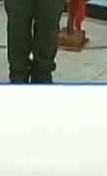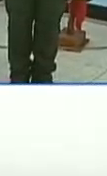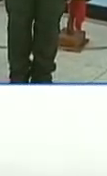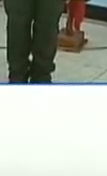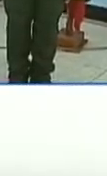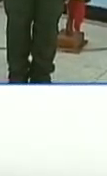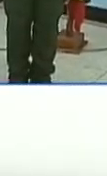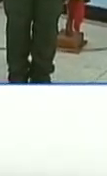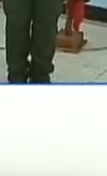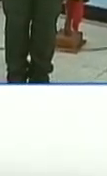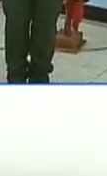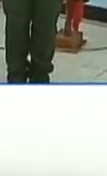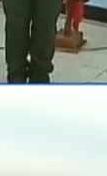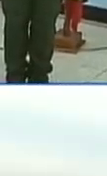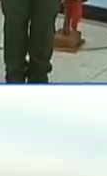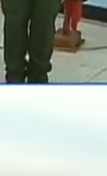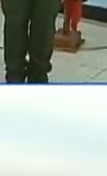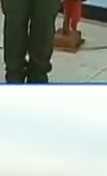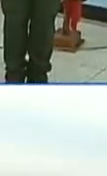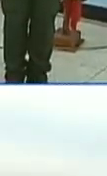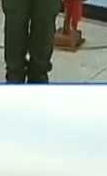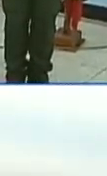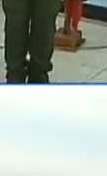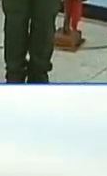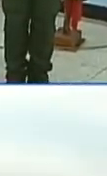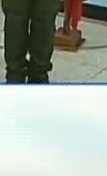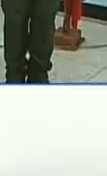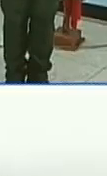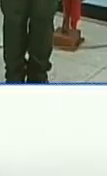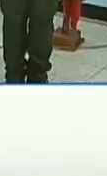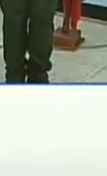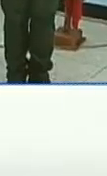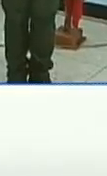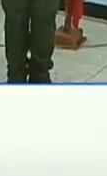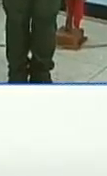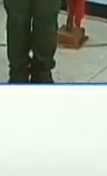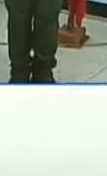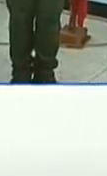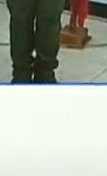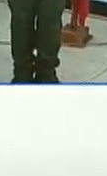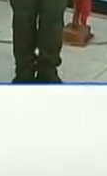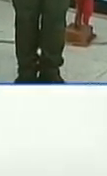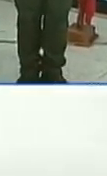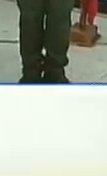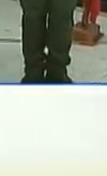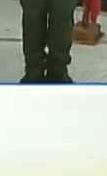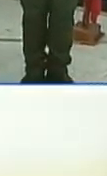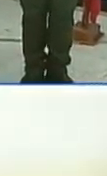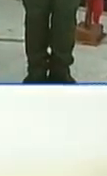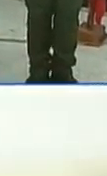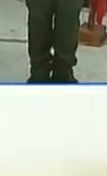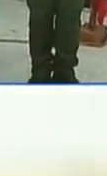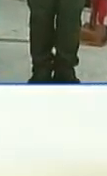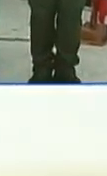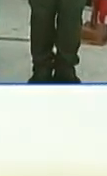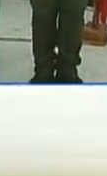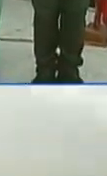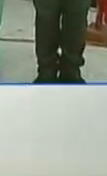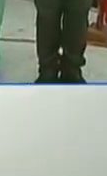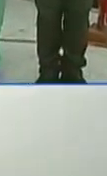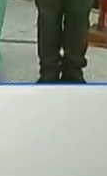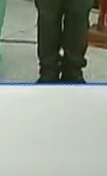de fraternidad, de unión, que solo se logra con el trabajo conjunto, con las relaciones de confianza y